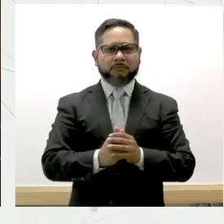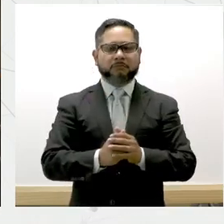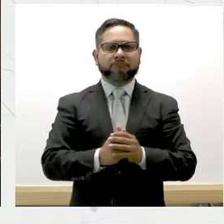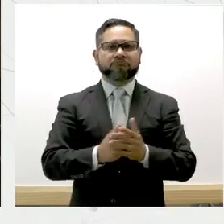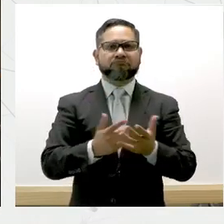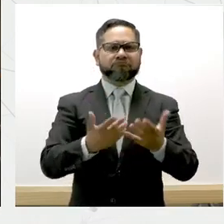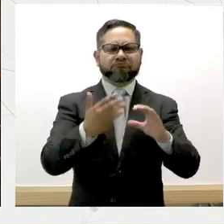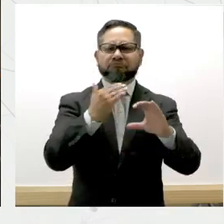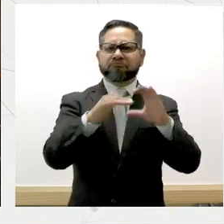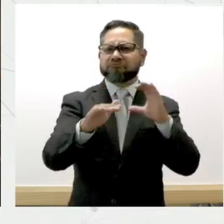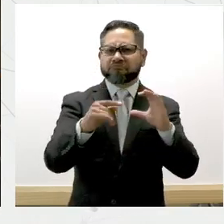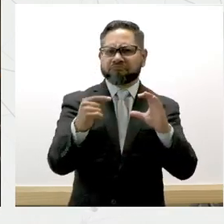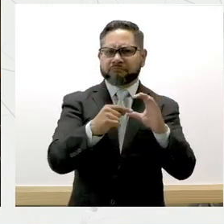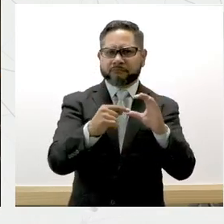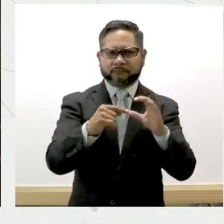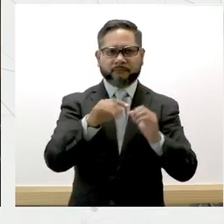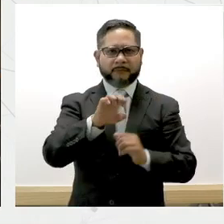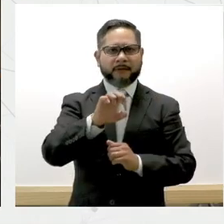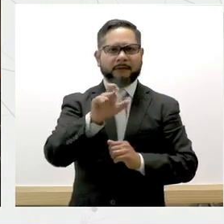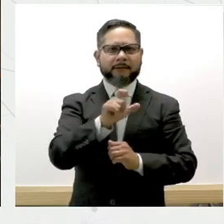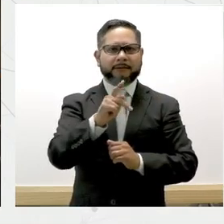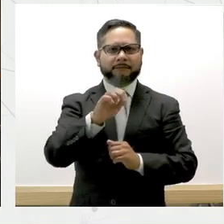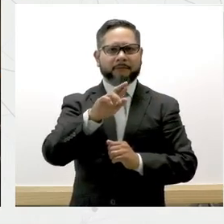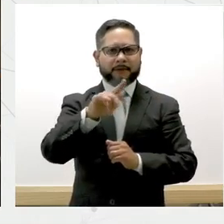Correo es